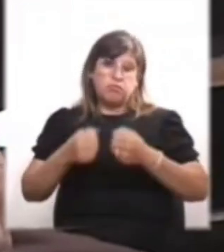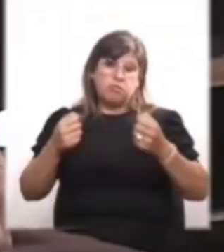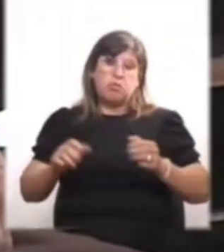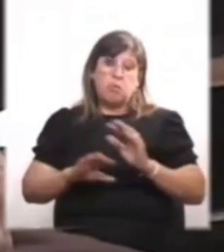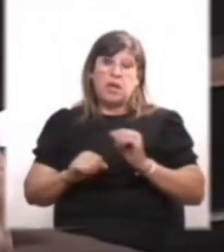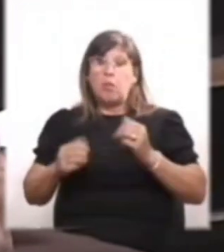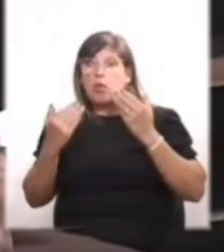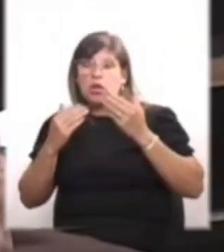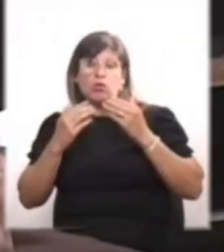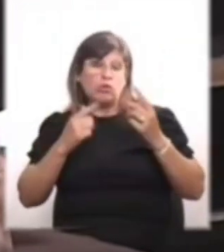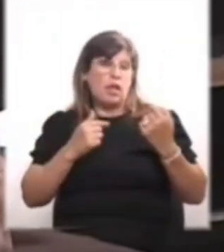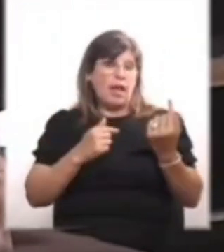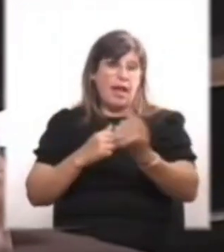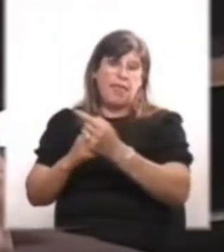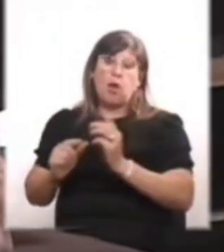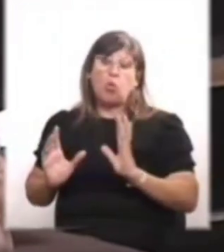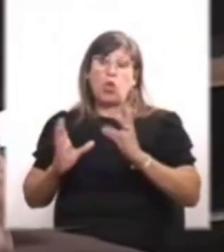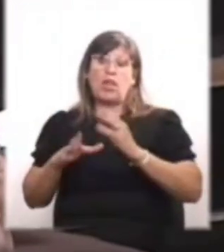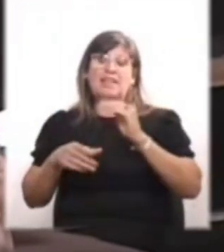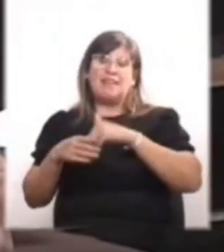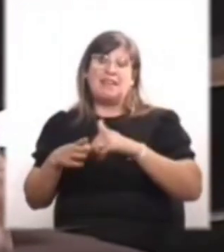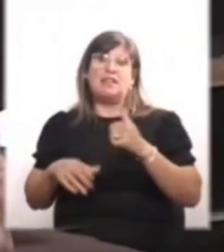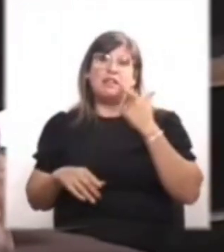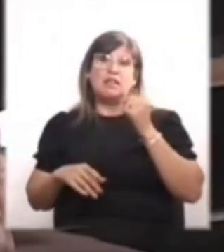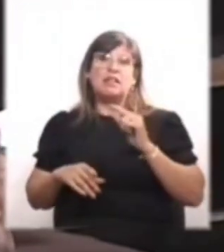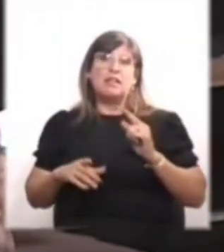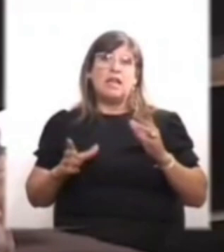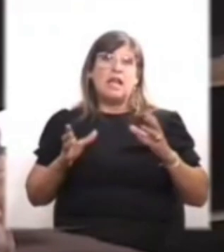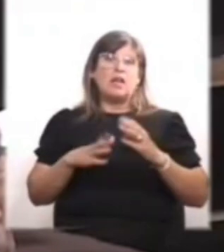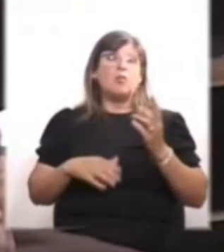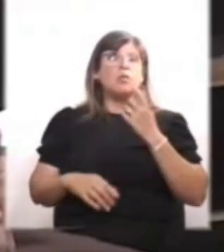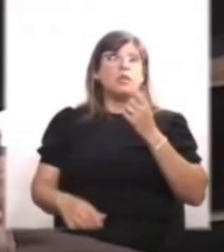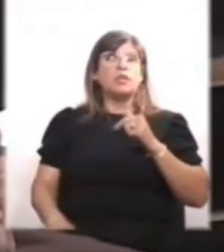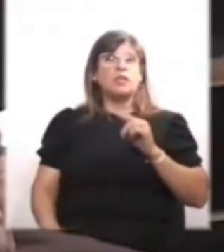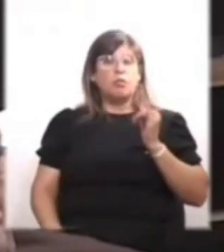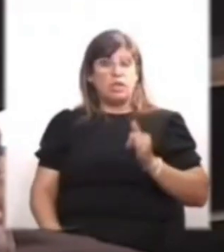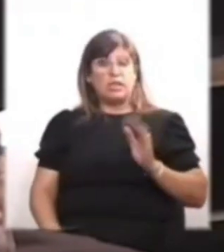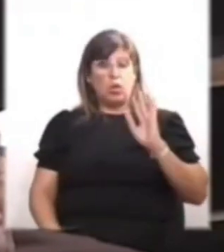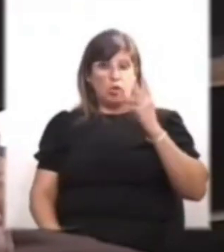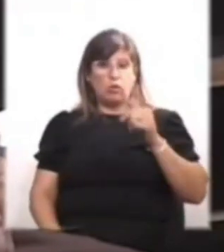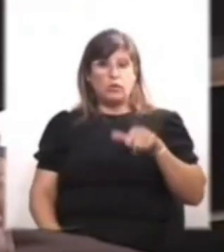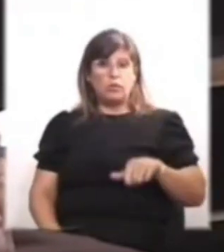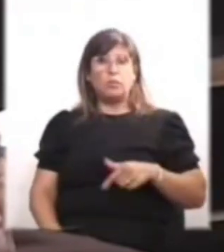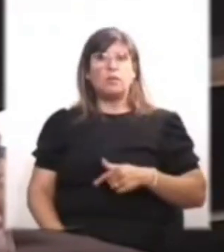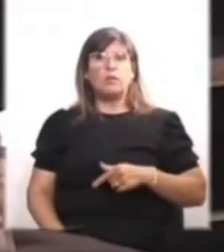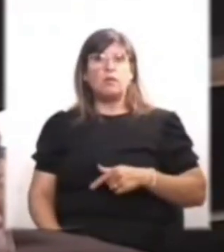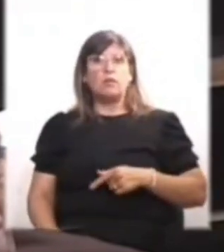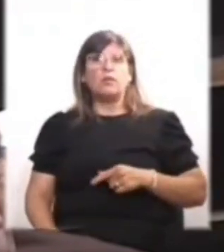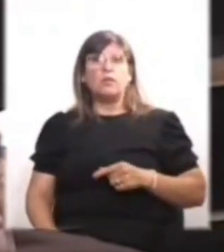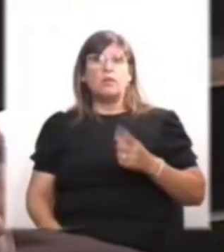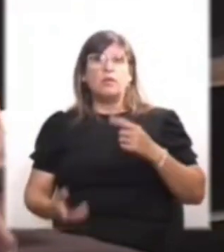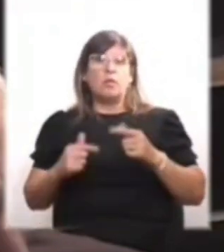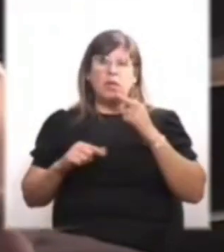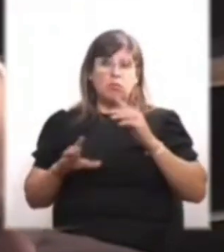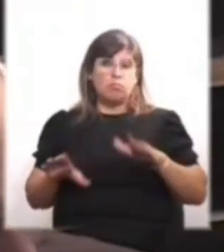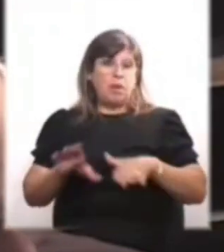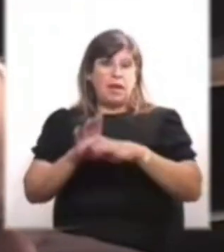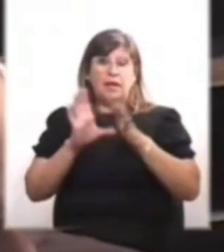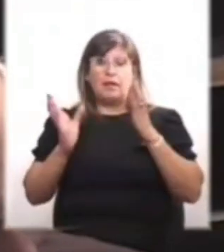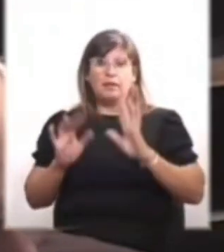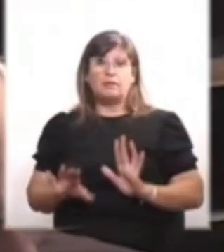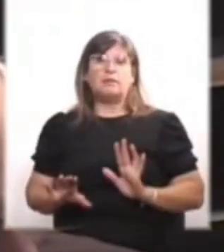consultar la interna de cada uno de los partidos. Y aún el Partido Colorado, que le voy a hacer un reconocimiento, que por una carambola de la